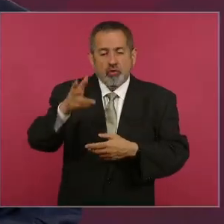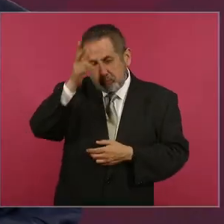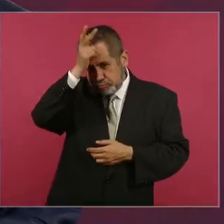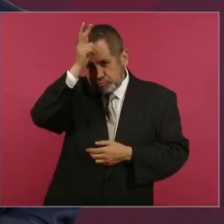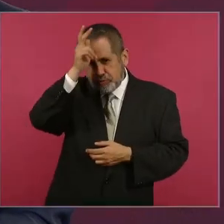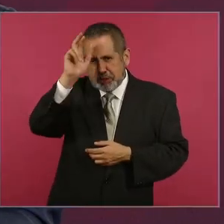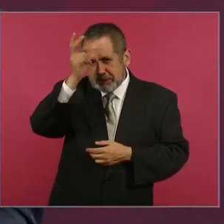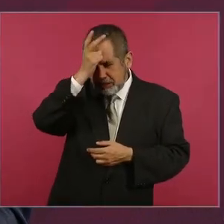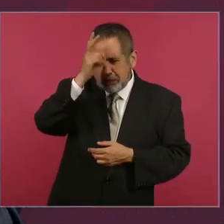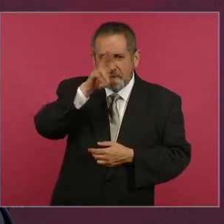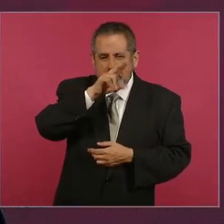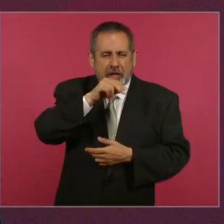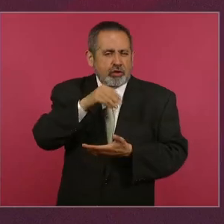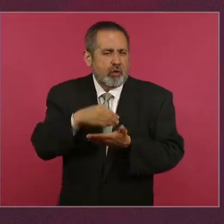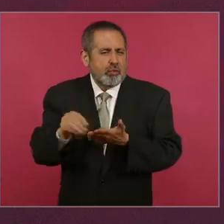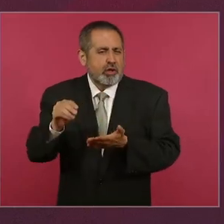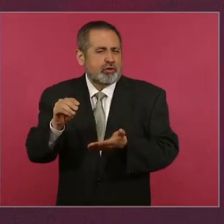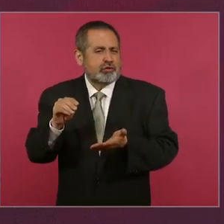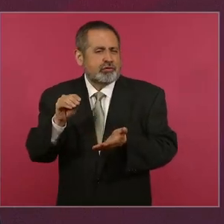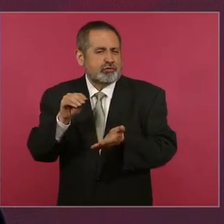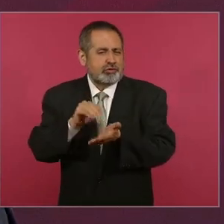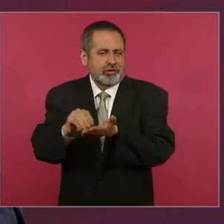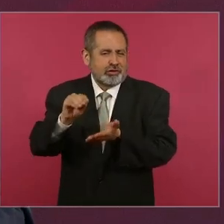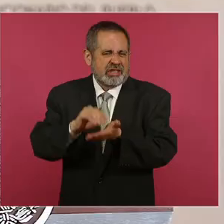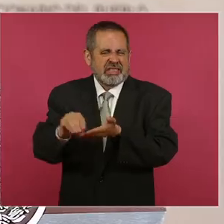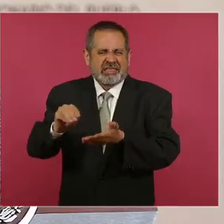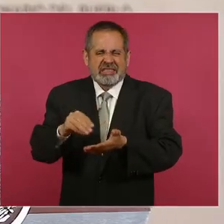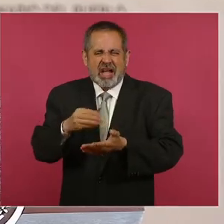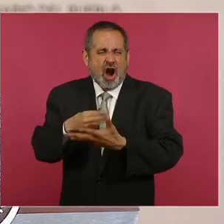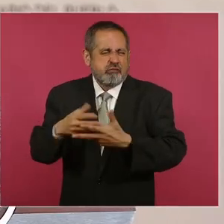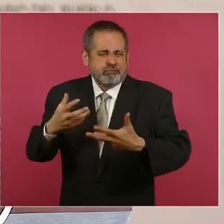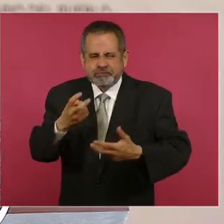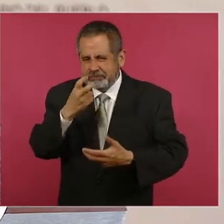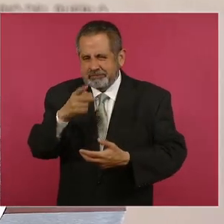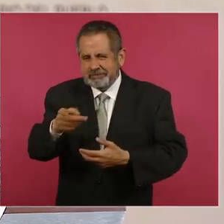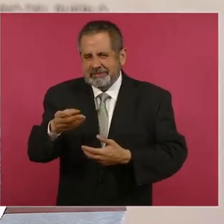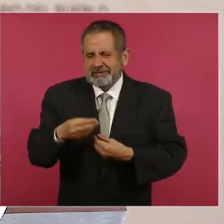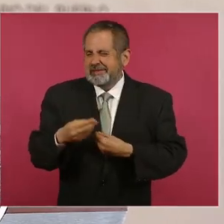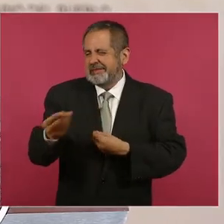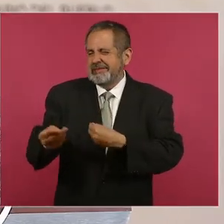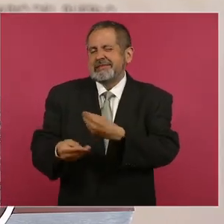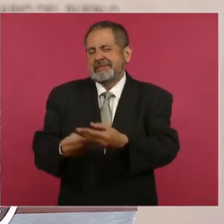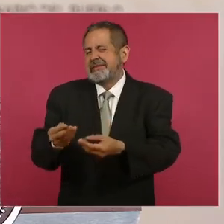borregos, puercos, cochinos, marranos.